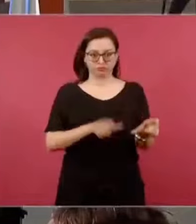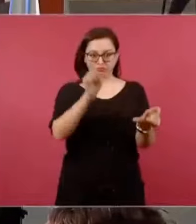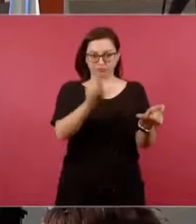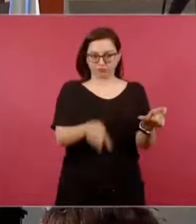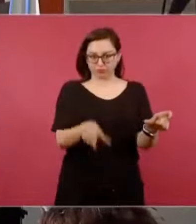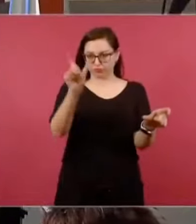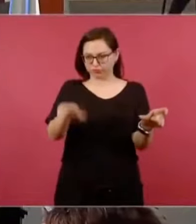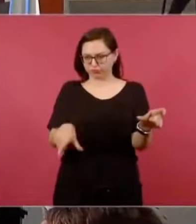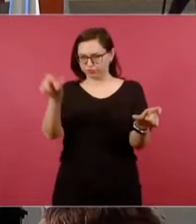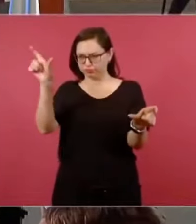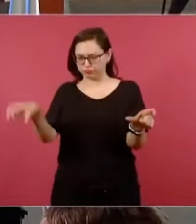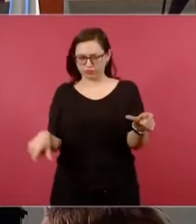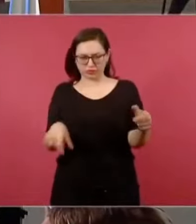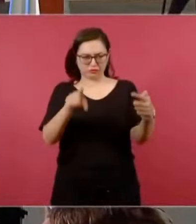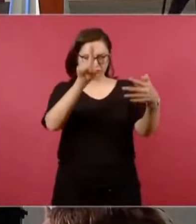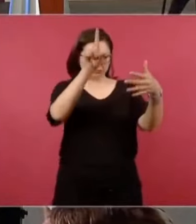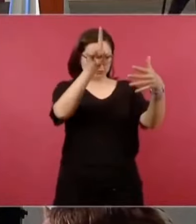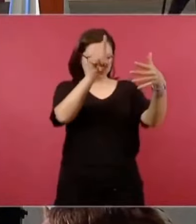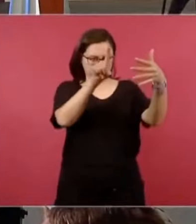A ver.